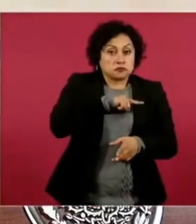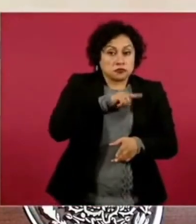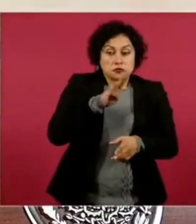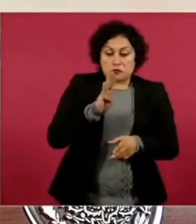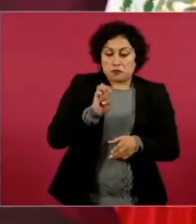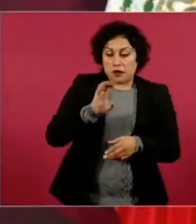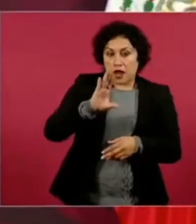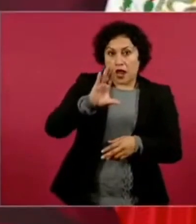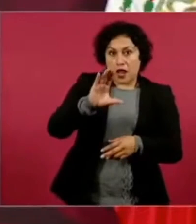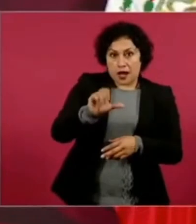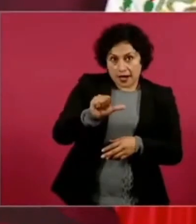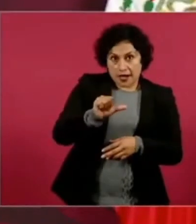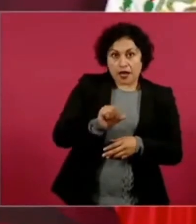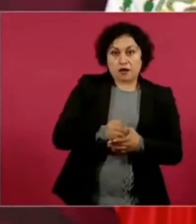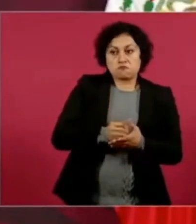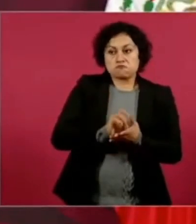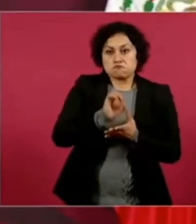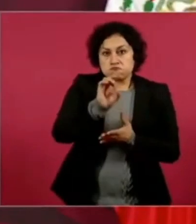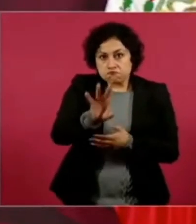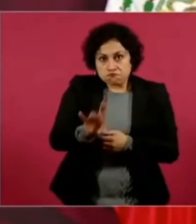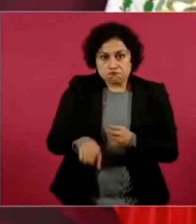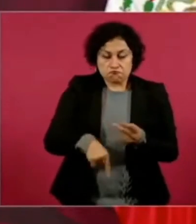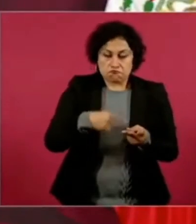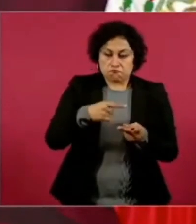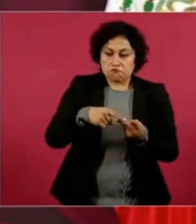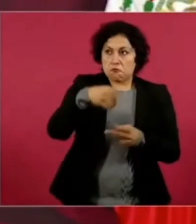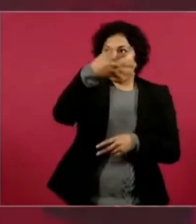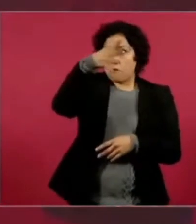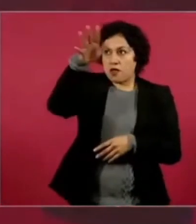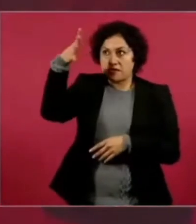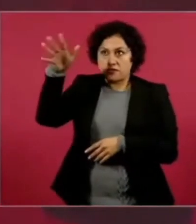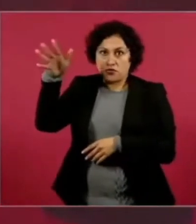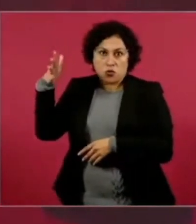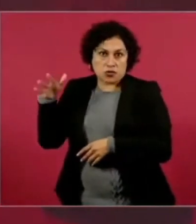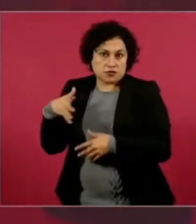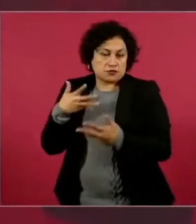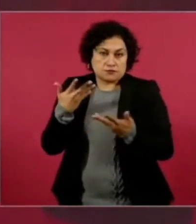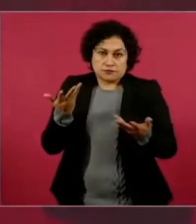decía, pensiones a 1.500.000